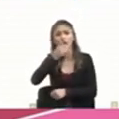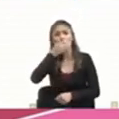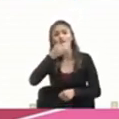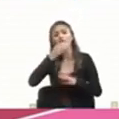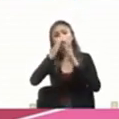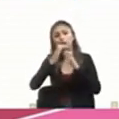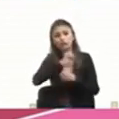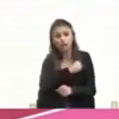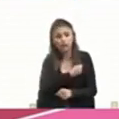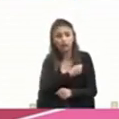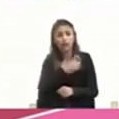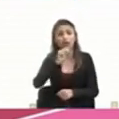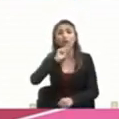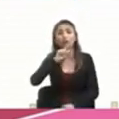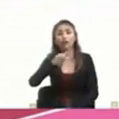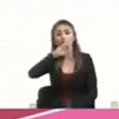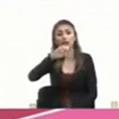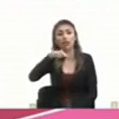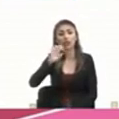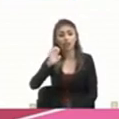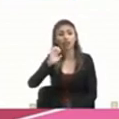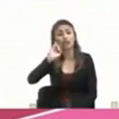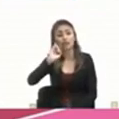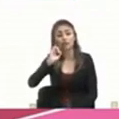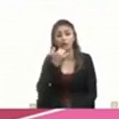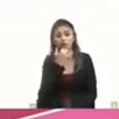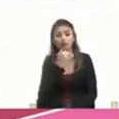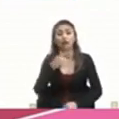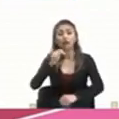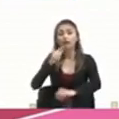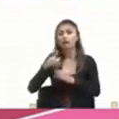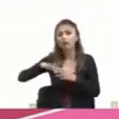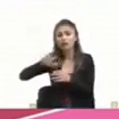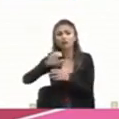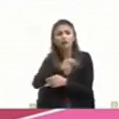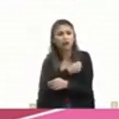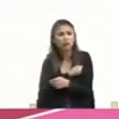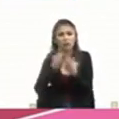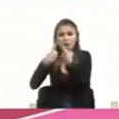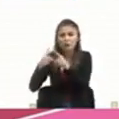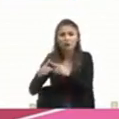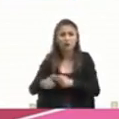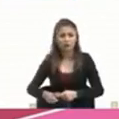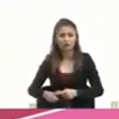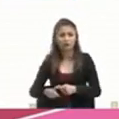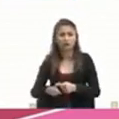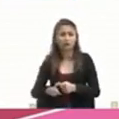con la doctora Jenny Margarita Estrada Hernández, que es directora de Regulación y Fomento Sanitario, que es, digamos, la instancia con la que